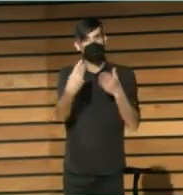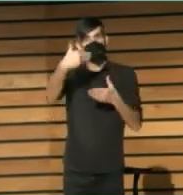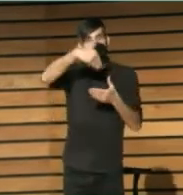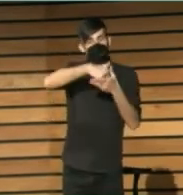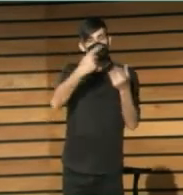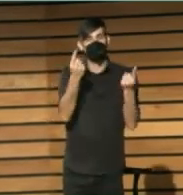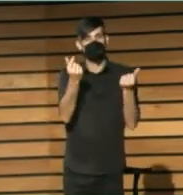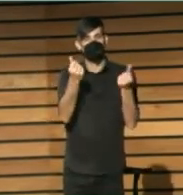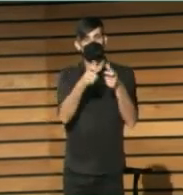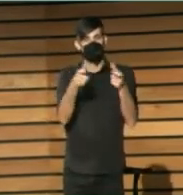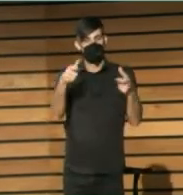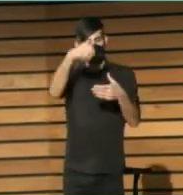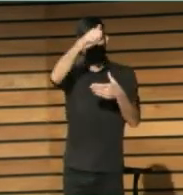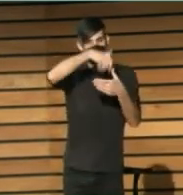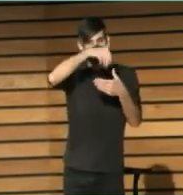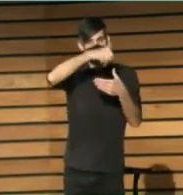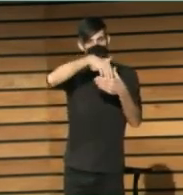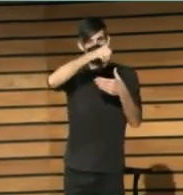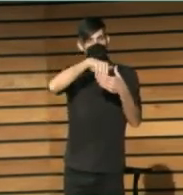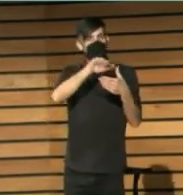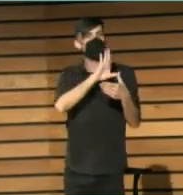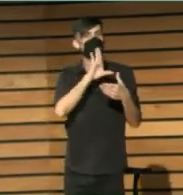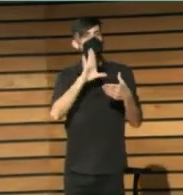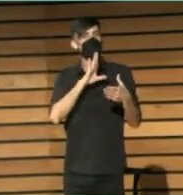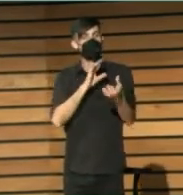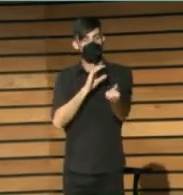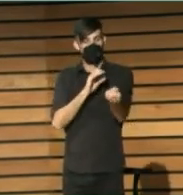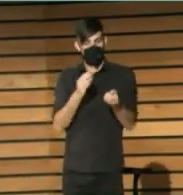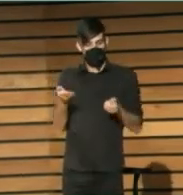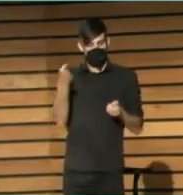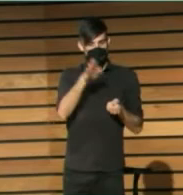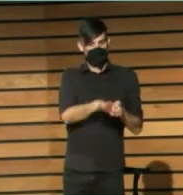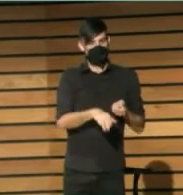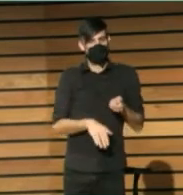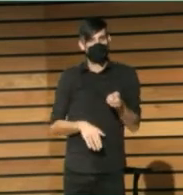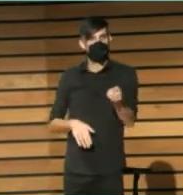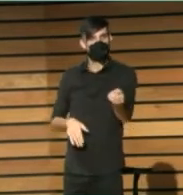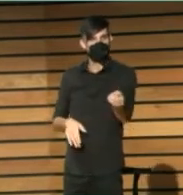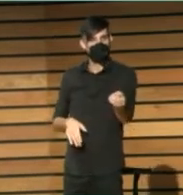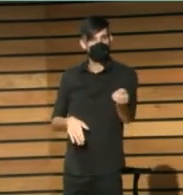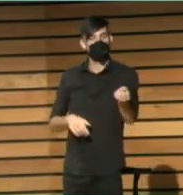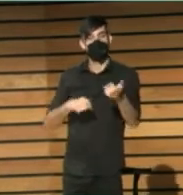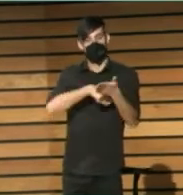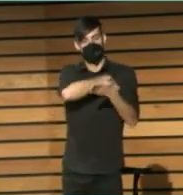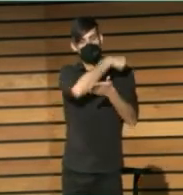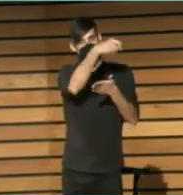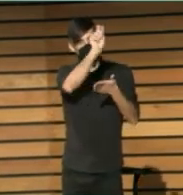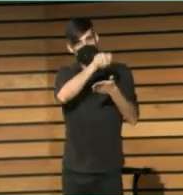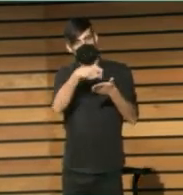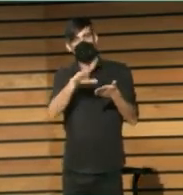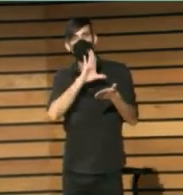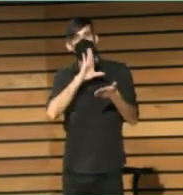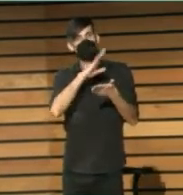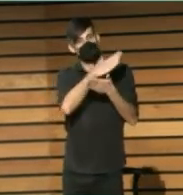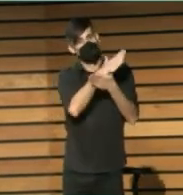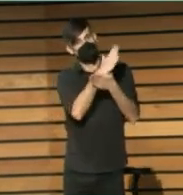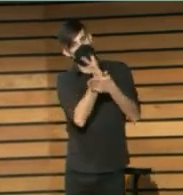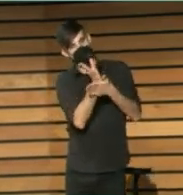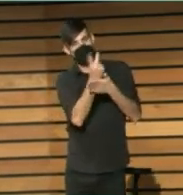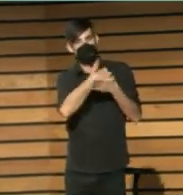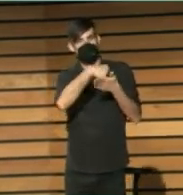dentro que mi madre guardaba en la cómoda vacía. La letra de mi madre era acostada, como de niña de